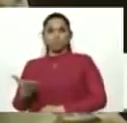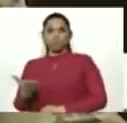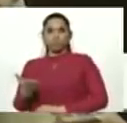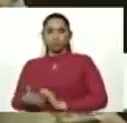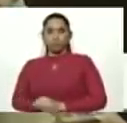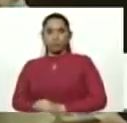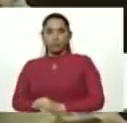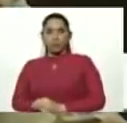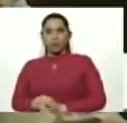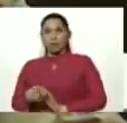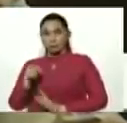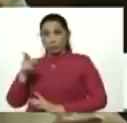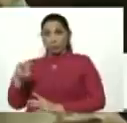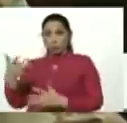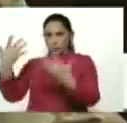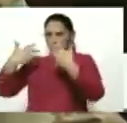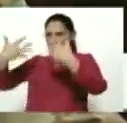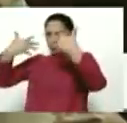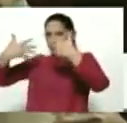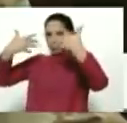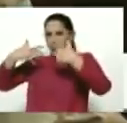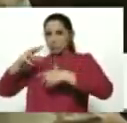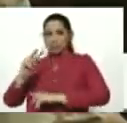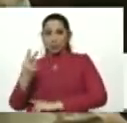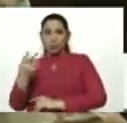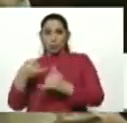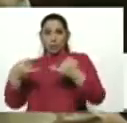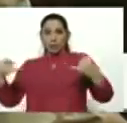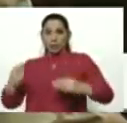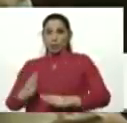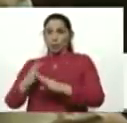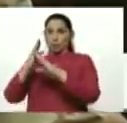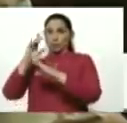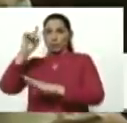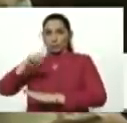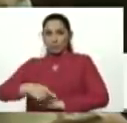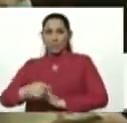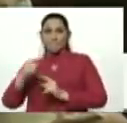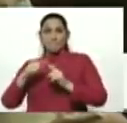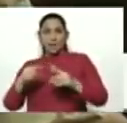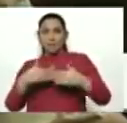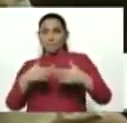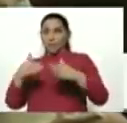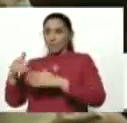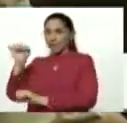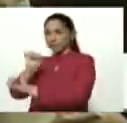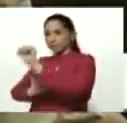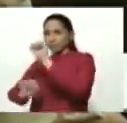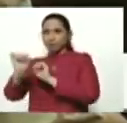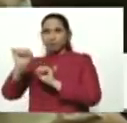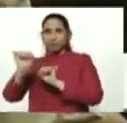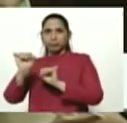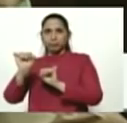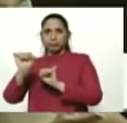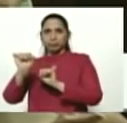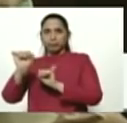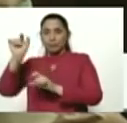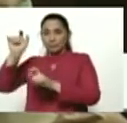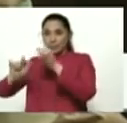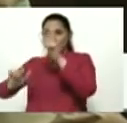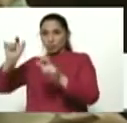por sus instrucciones. Y una segunda línea de contención también para evitar, bueno, que las